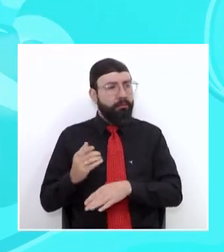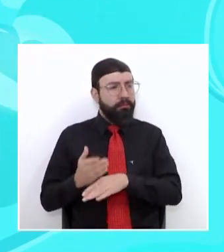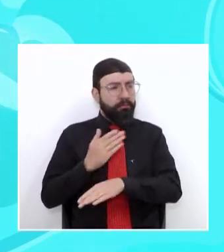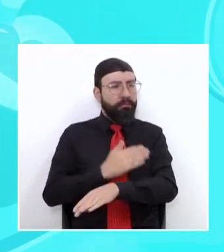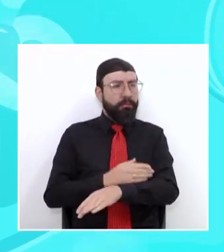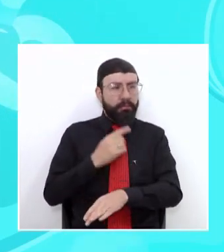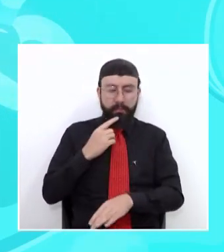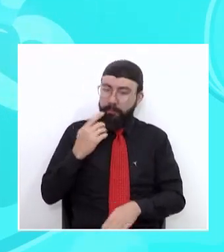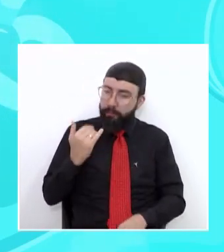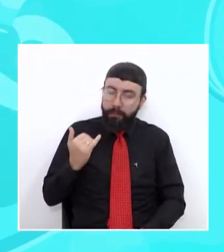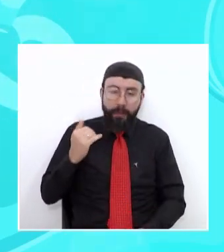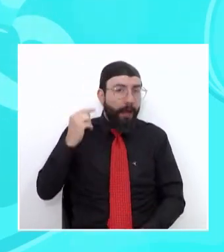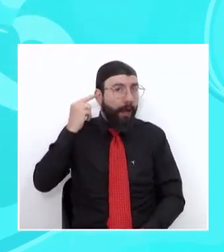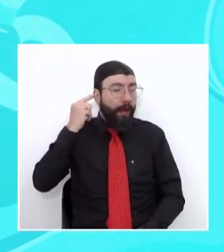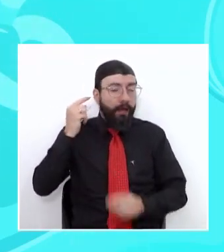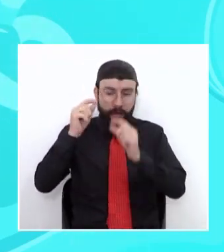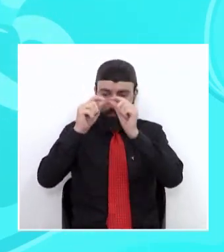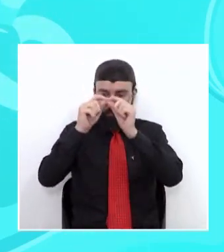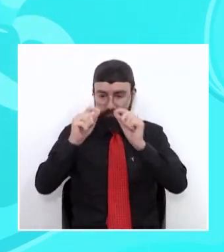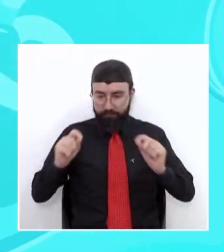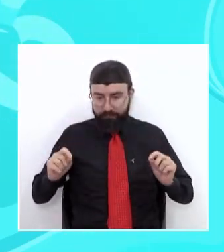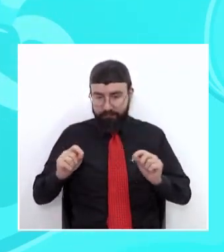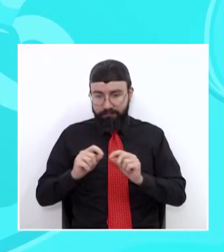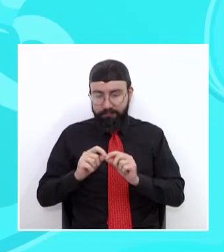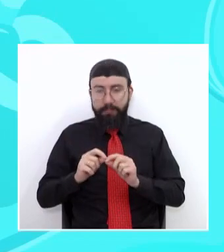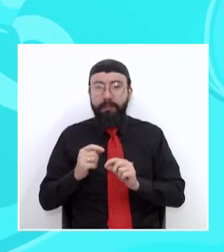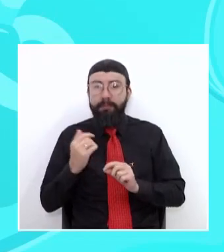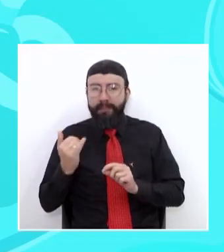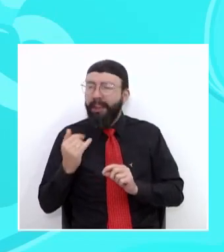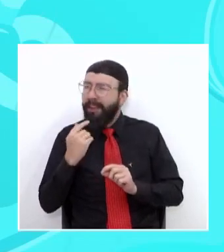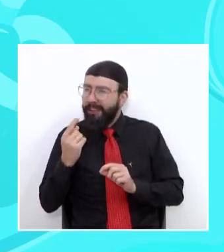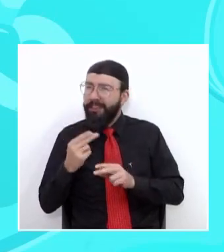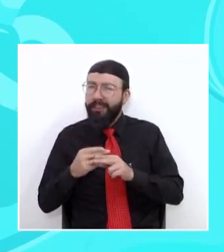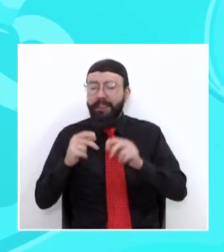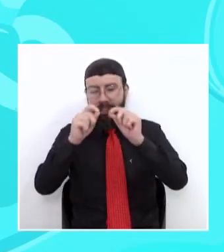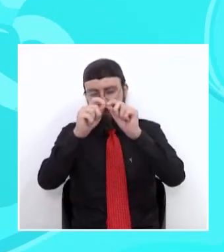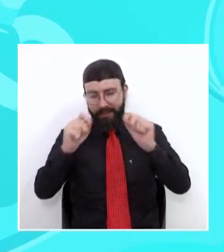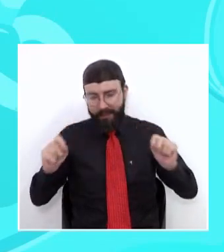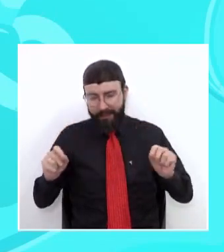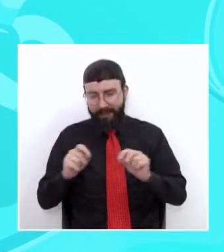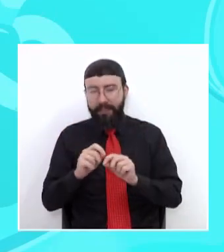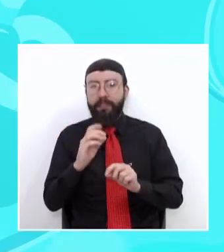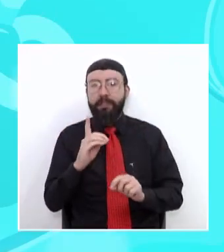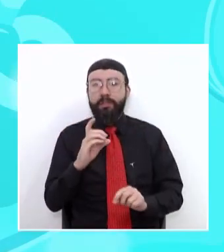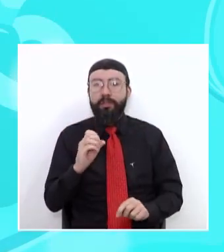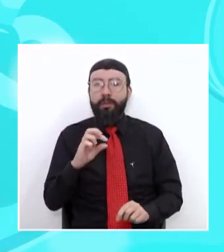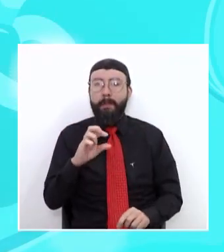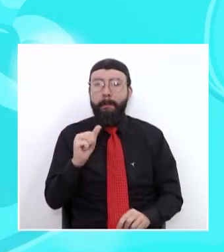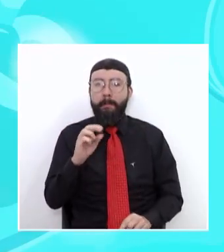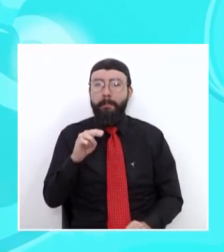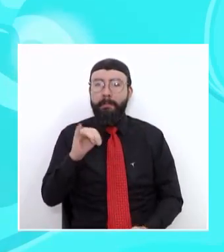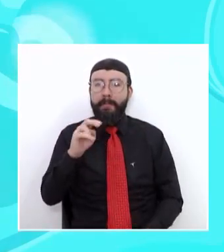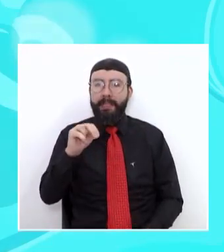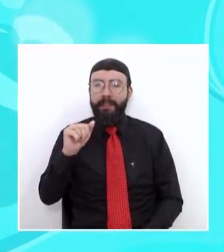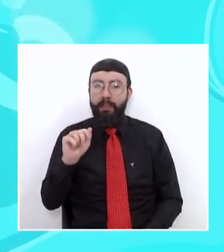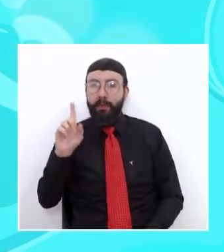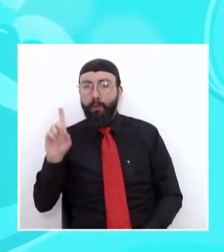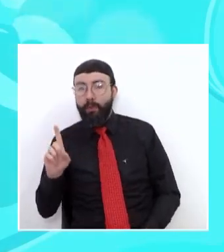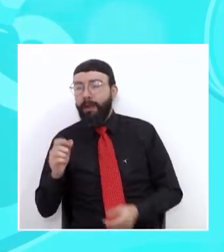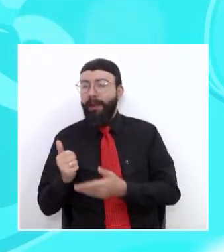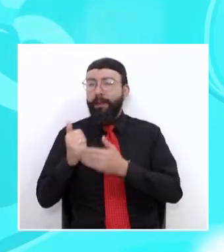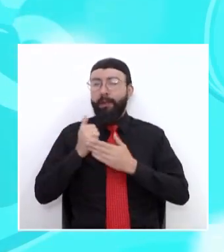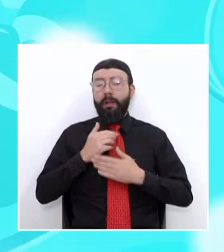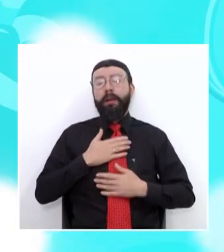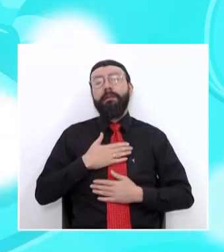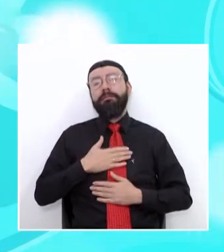es un triangulito, de hecho lo llama el triángulo de la dopamina 1, que nos ayuda a generar esa sensación de tranquilidad.